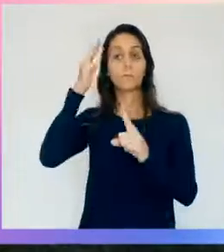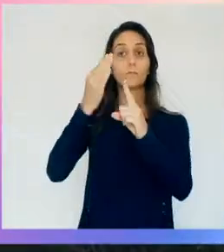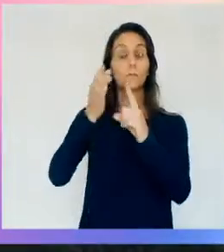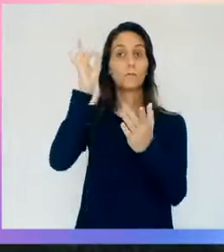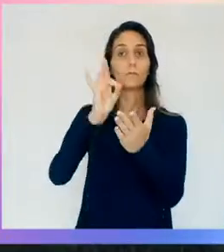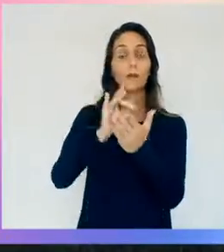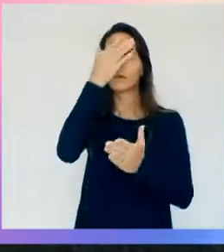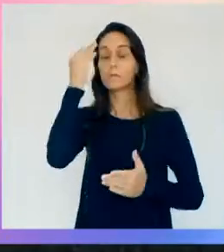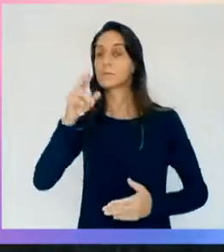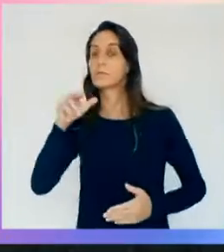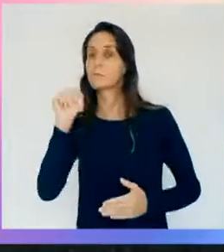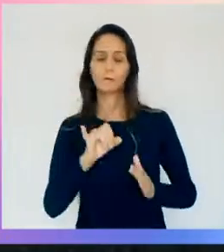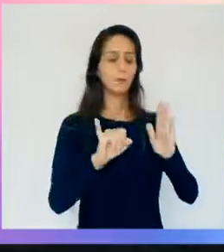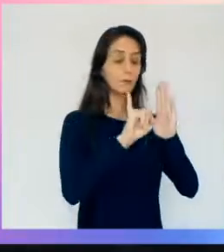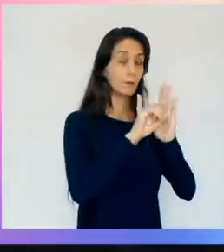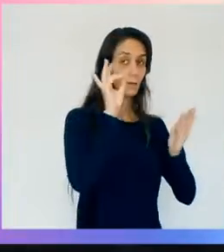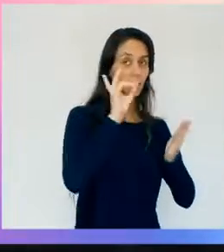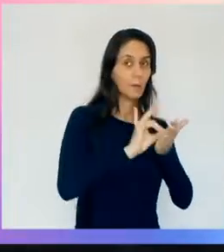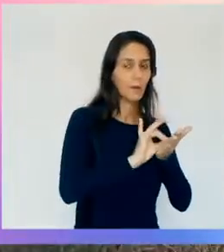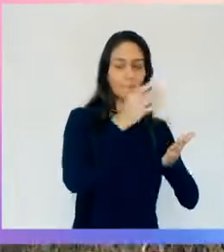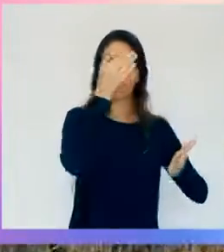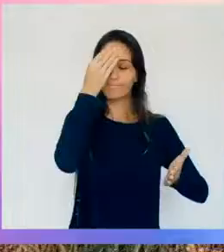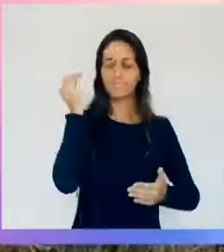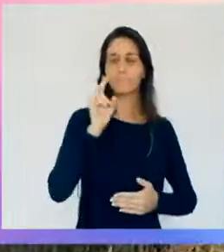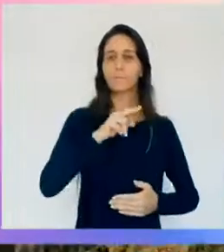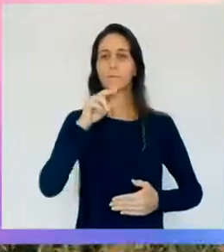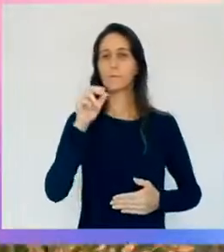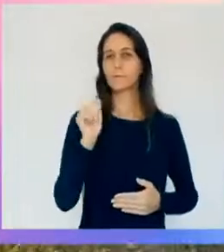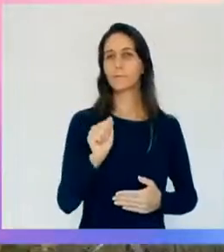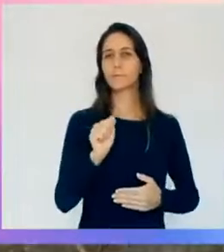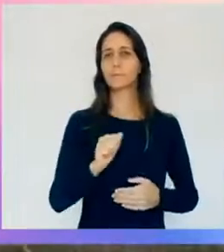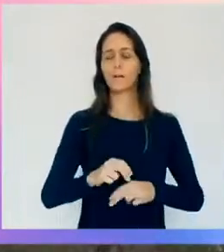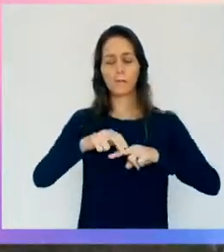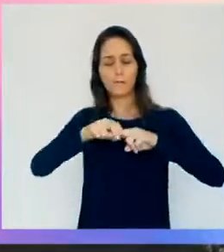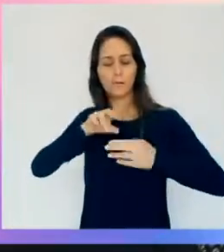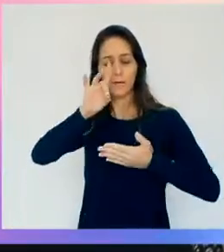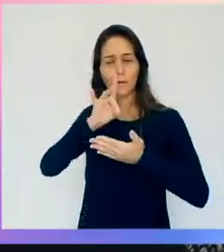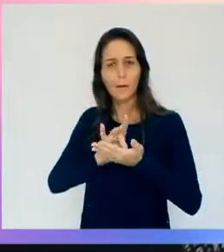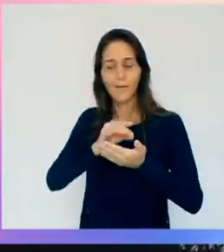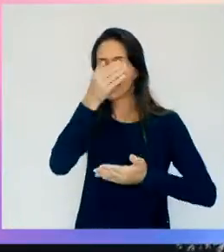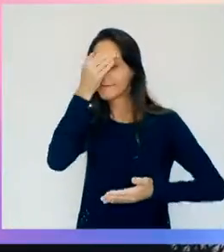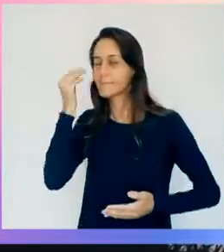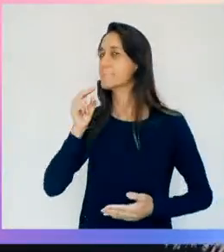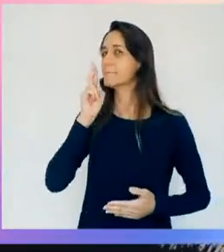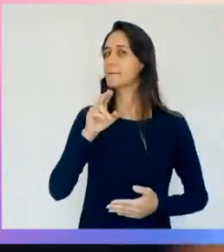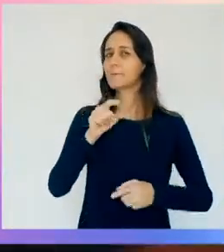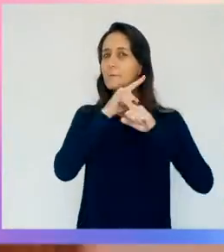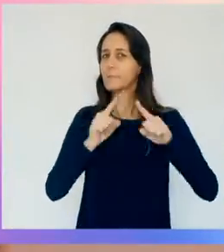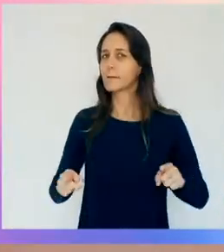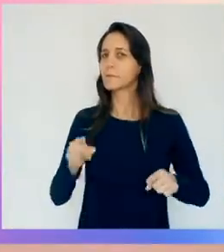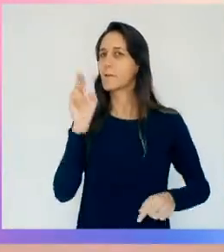Never forget the purpose of your life. Jamás esqueças o que es realmente. Y jamás olvides tu verdadera